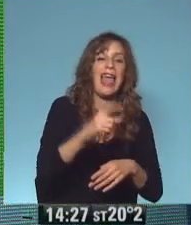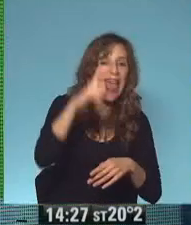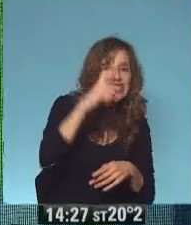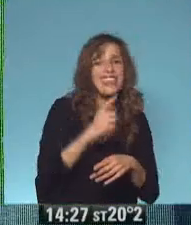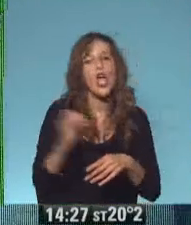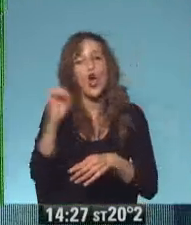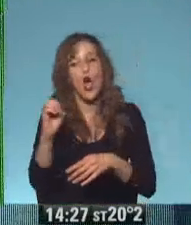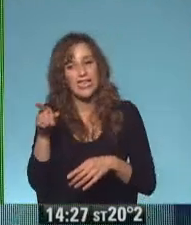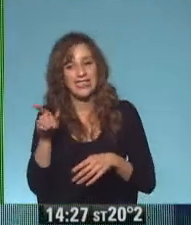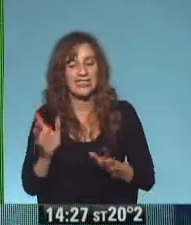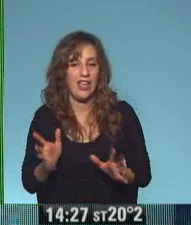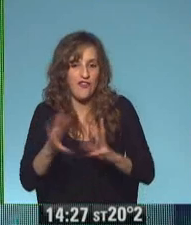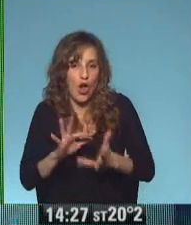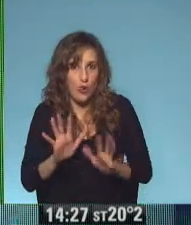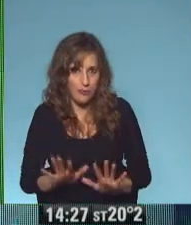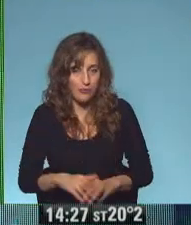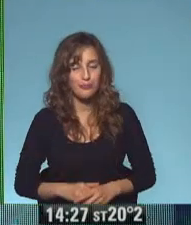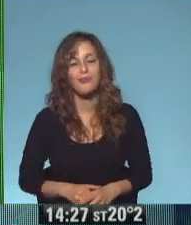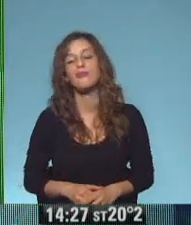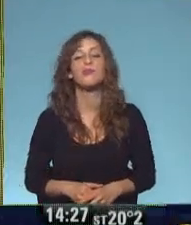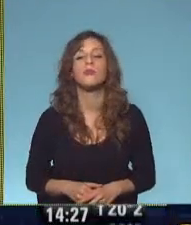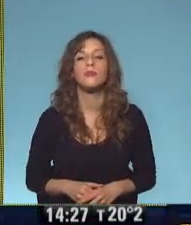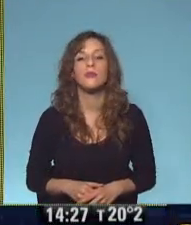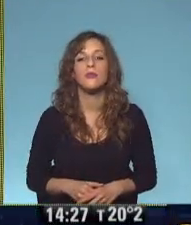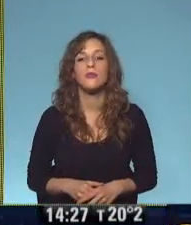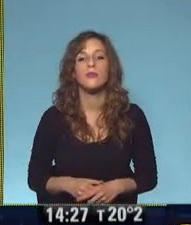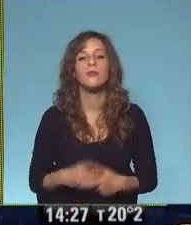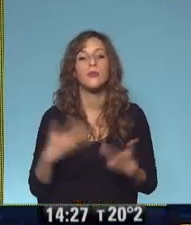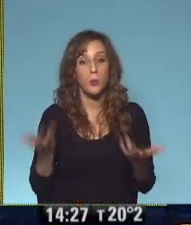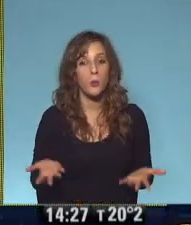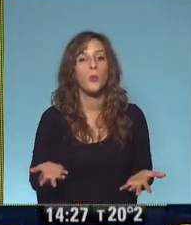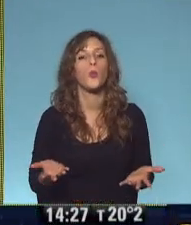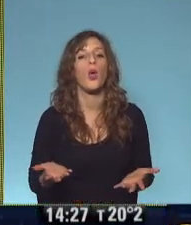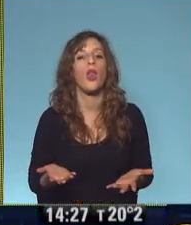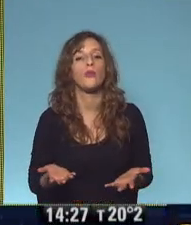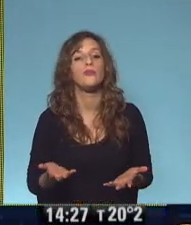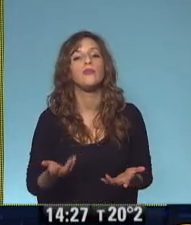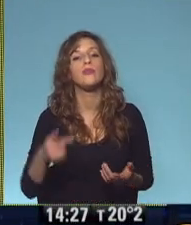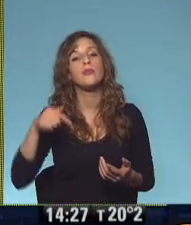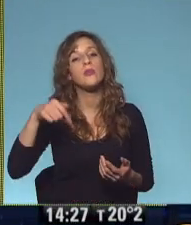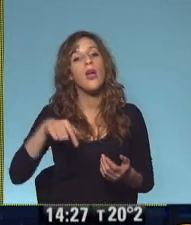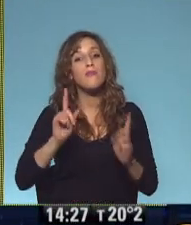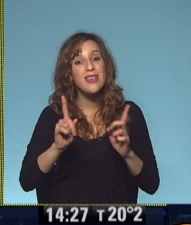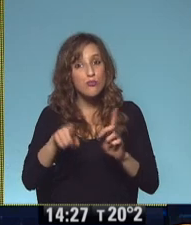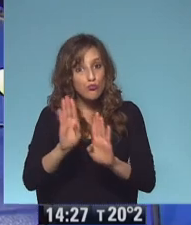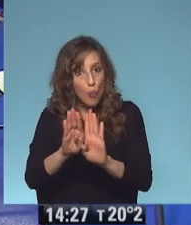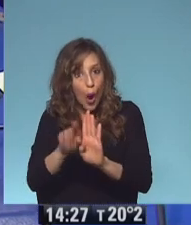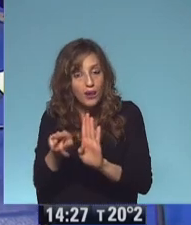oeste. Por donde se va. Bueno. Te tenemos, quería decir, ¿por qué? Tenemos cerquita, sí, está perfecto. Cerquita de la entrada oeste